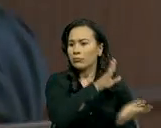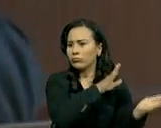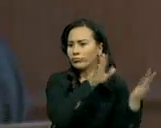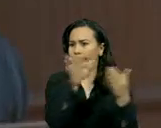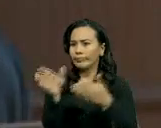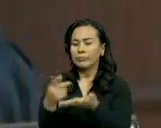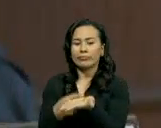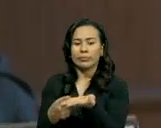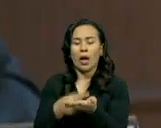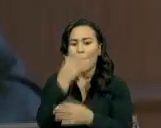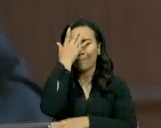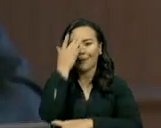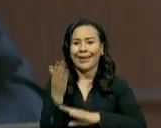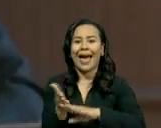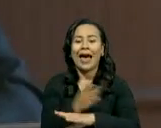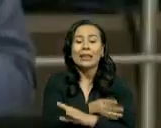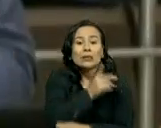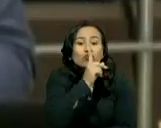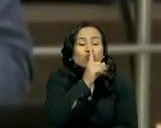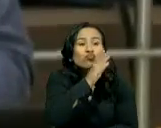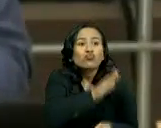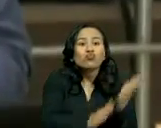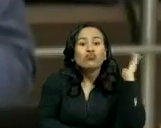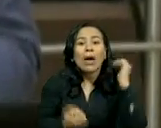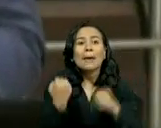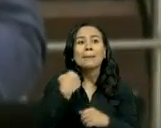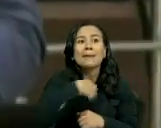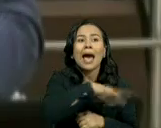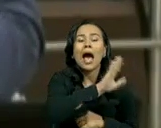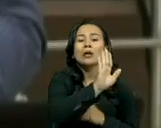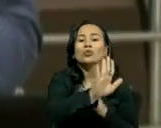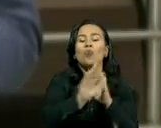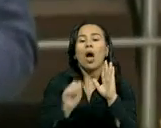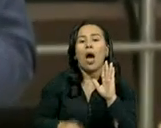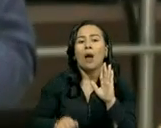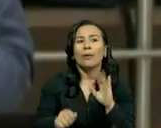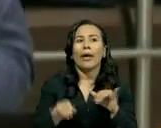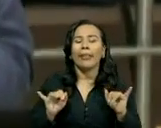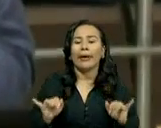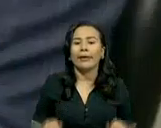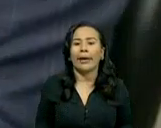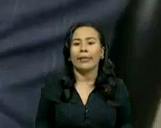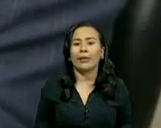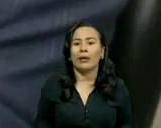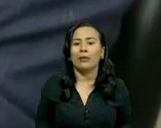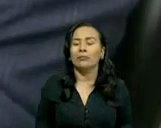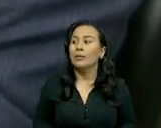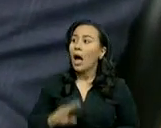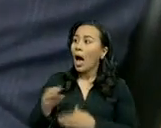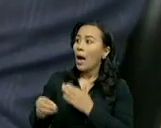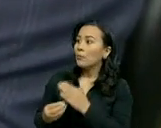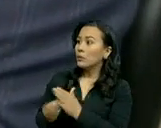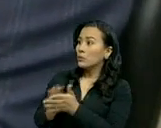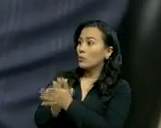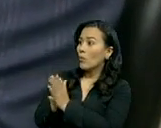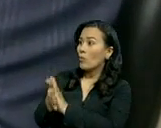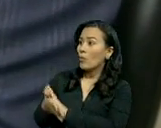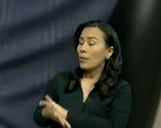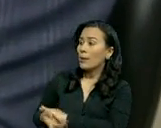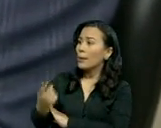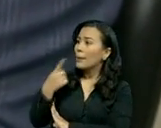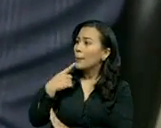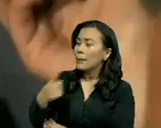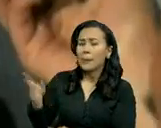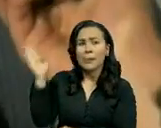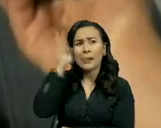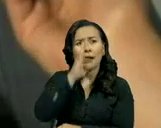pues solo un día antes de la diligencia salió del país, su abogado patrocinador permaneció en el lugar. En el sitio argumentó que no existiría el cometimiento de ningún